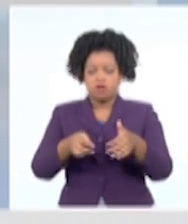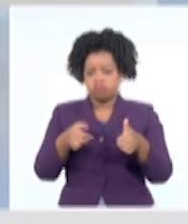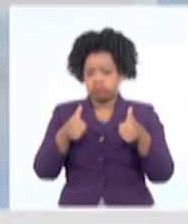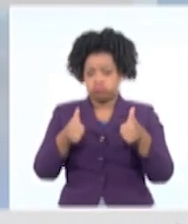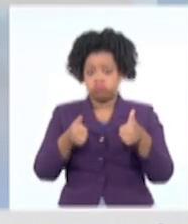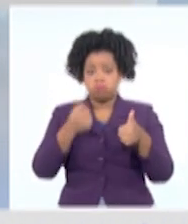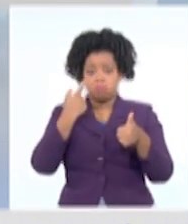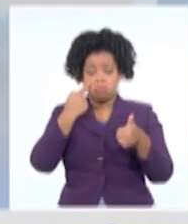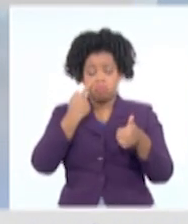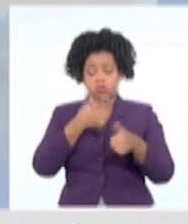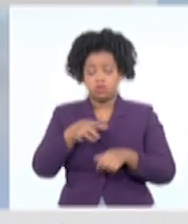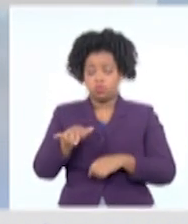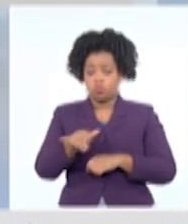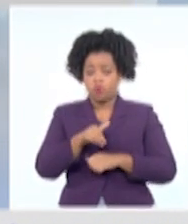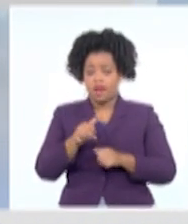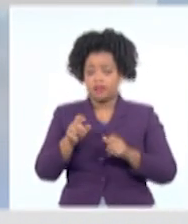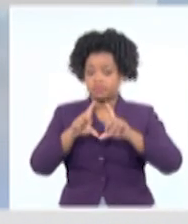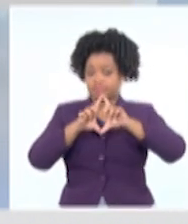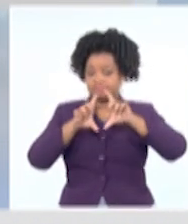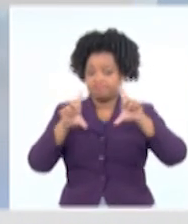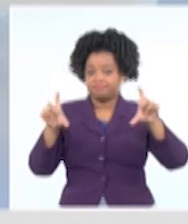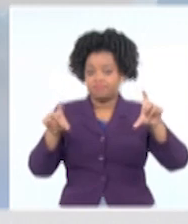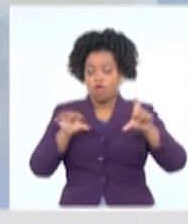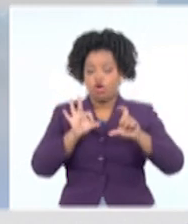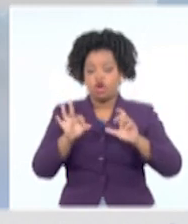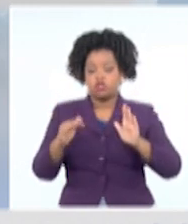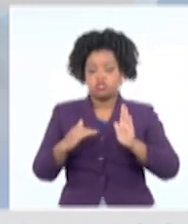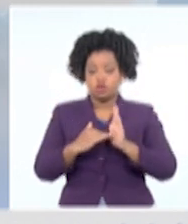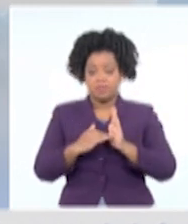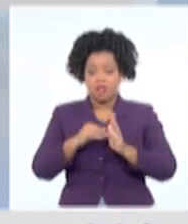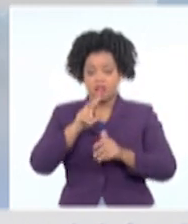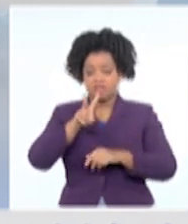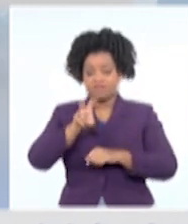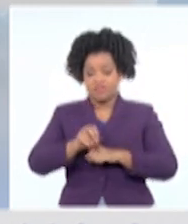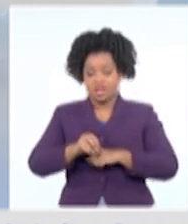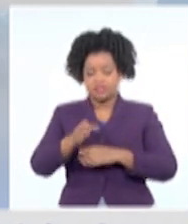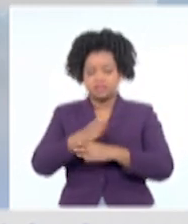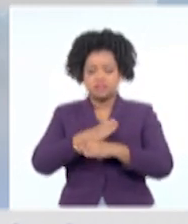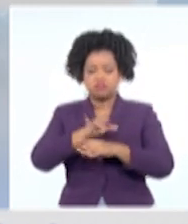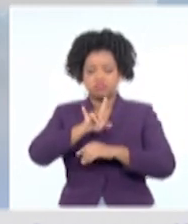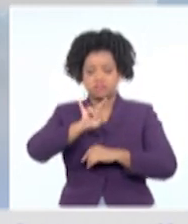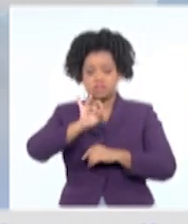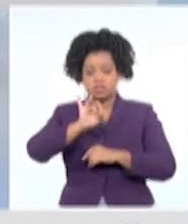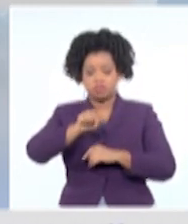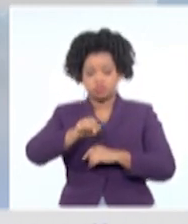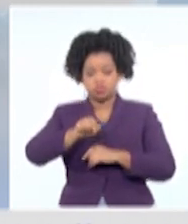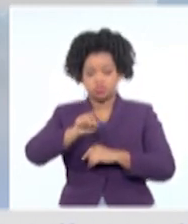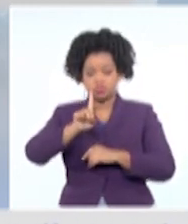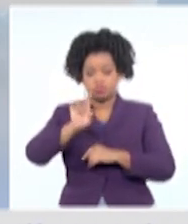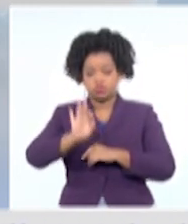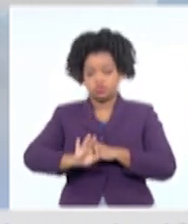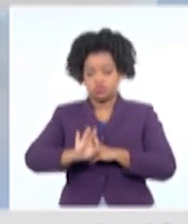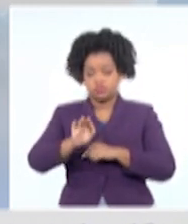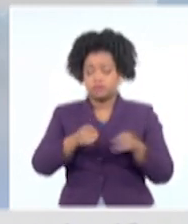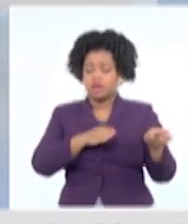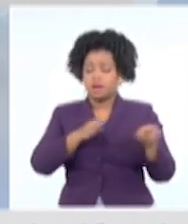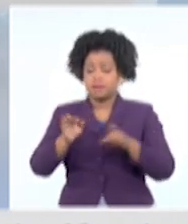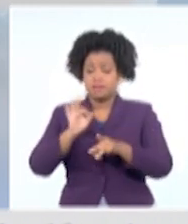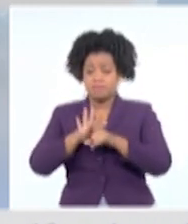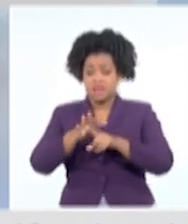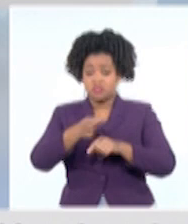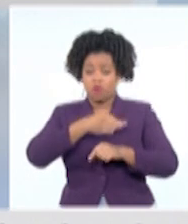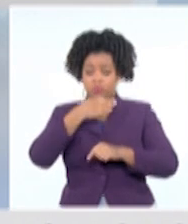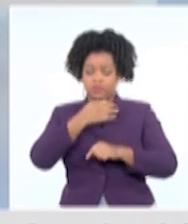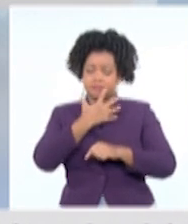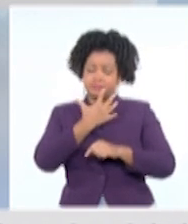también, 8.020 es el 97,1%. Lamentamos al inicio de la conferencia y